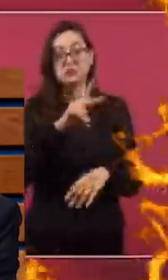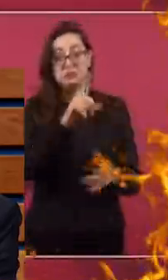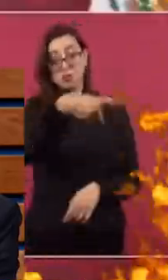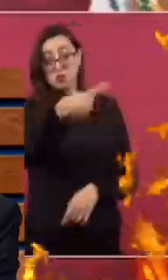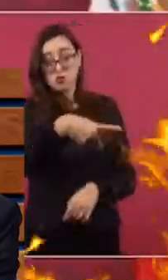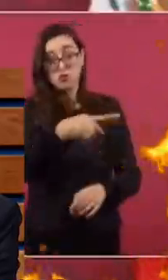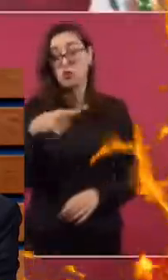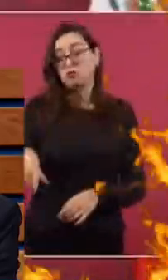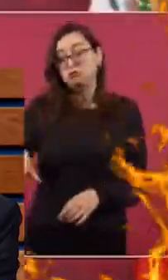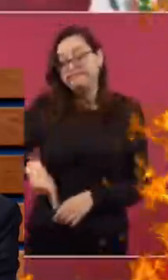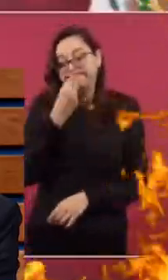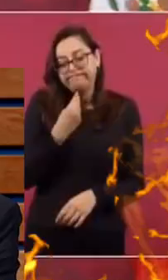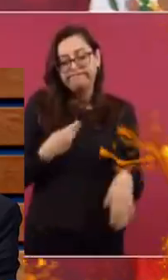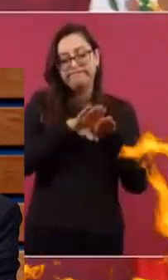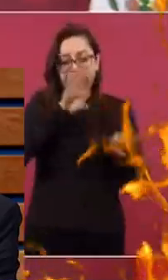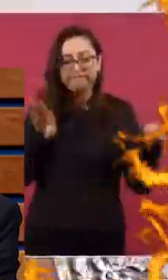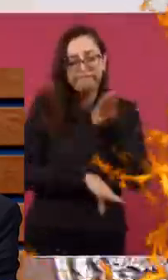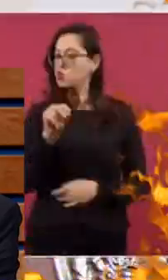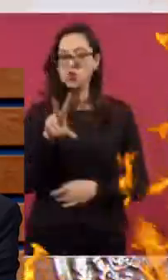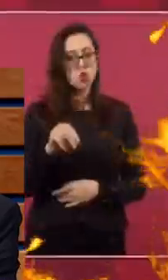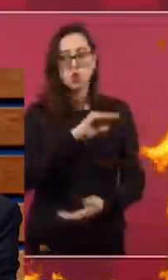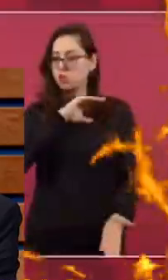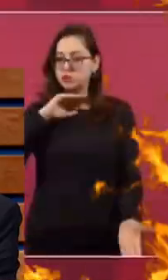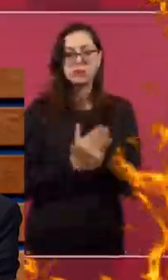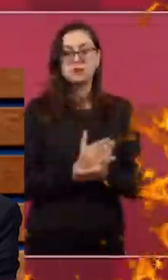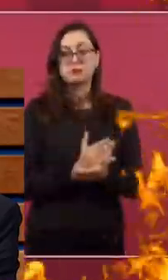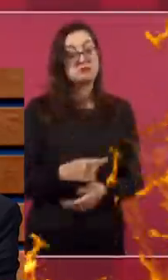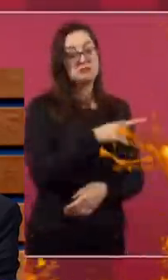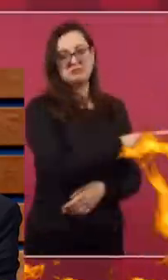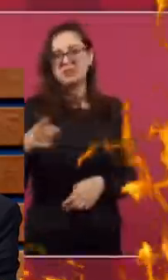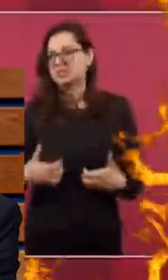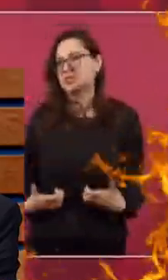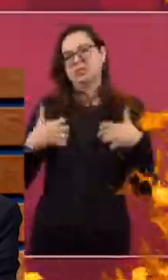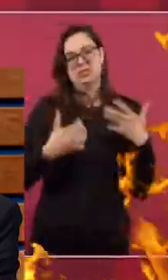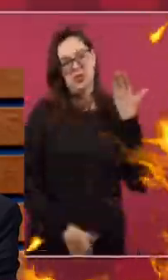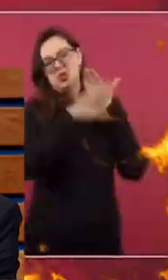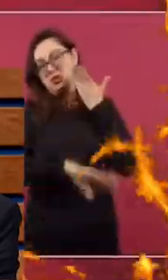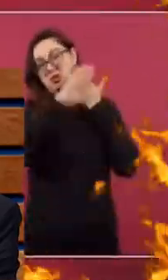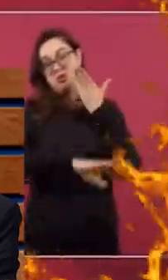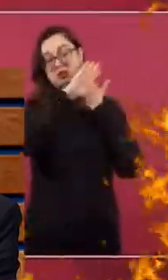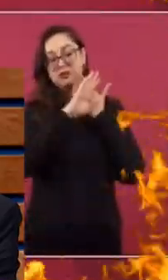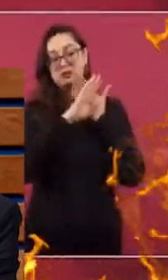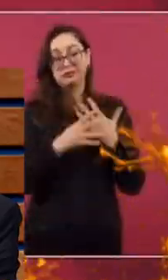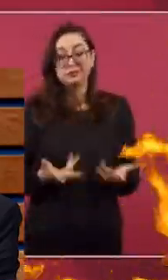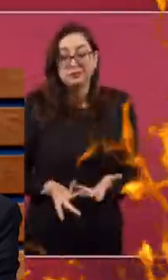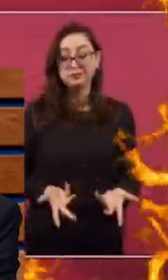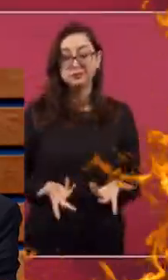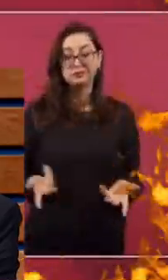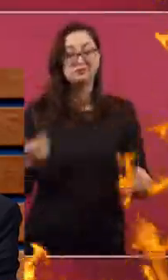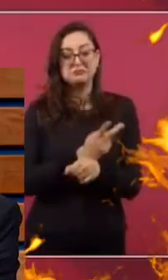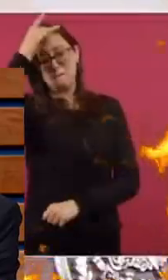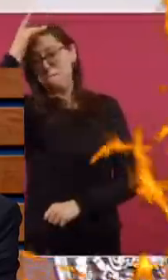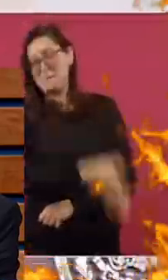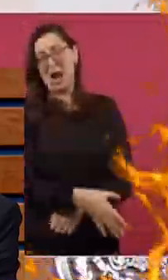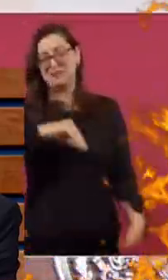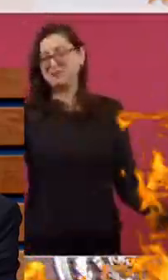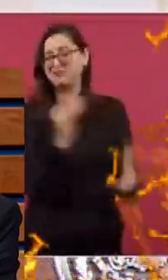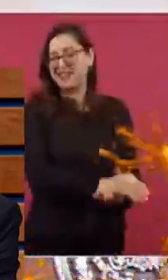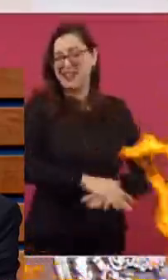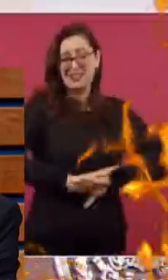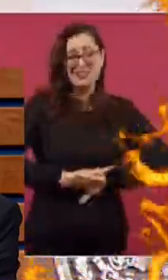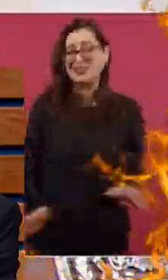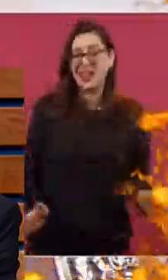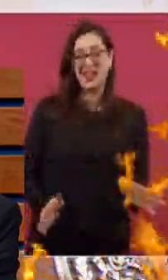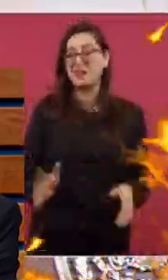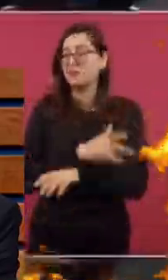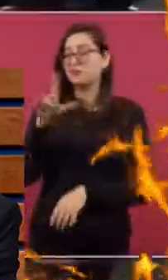medios de información y debido a eso desatarse una campaña en contra del gobierno, está demostrado, no pasa nada. Pero ¿qué